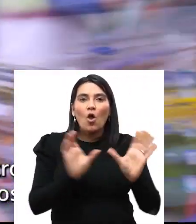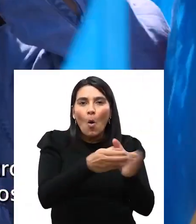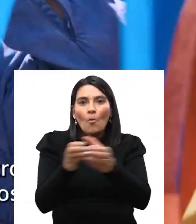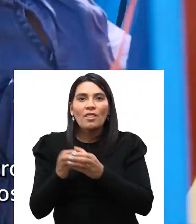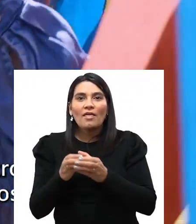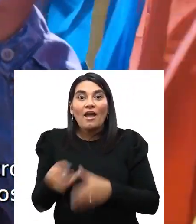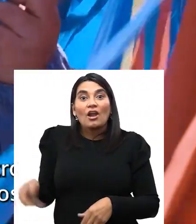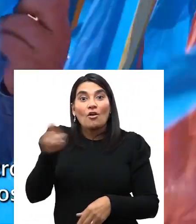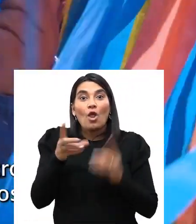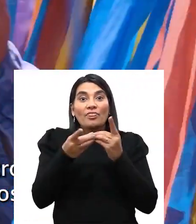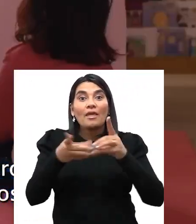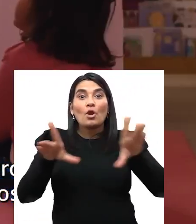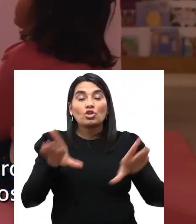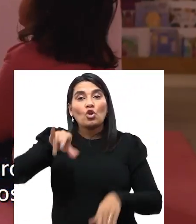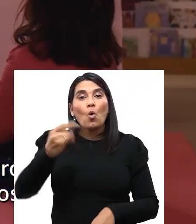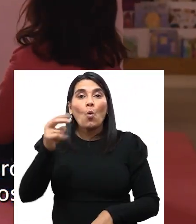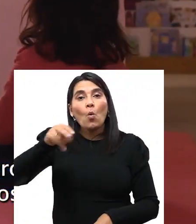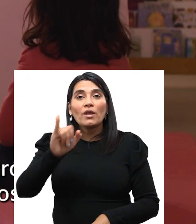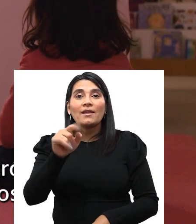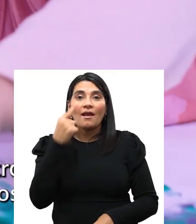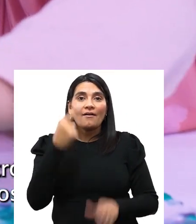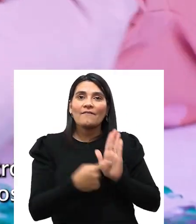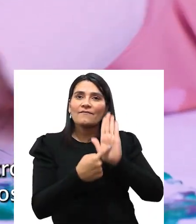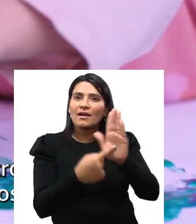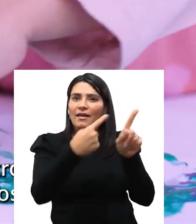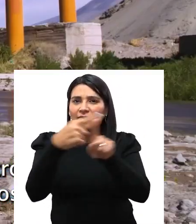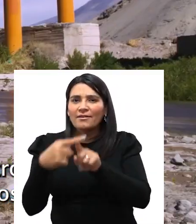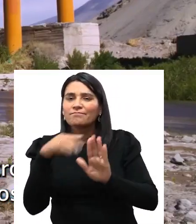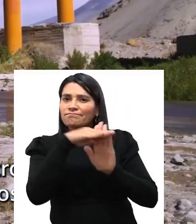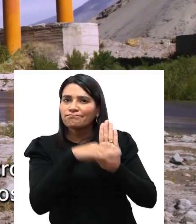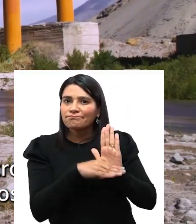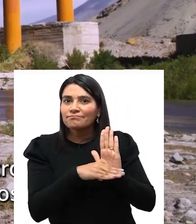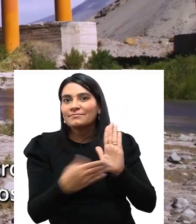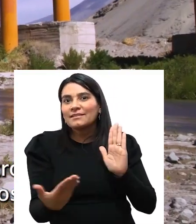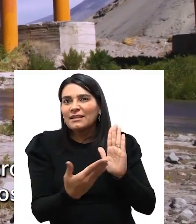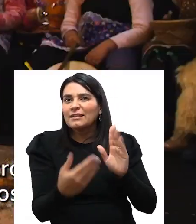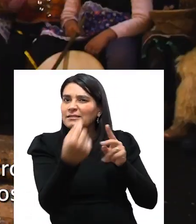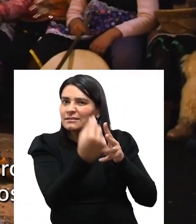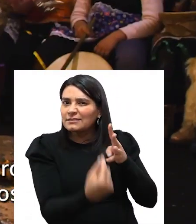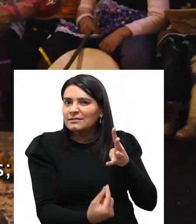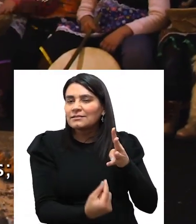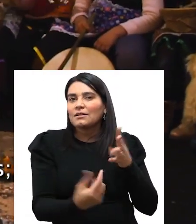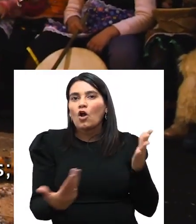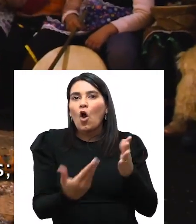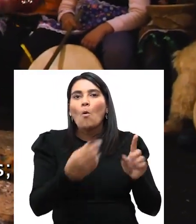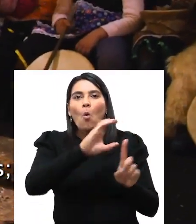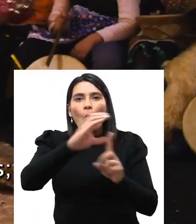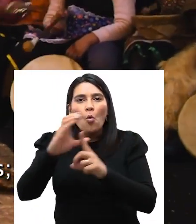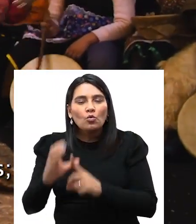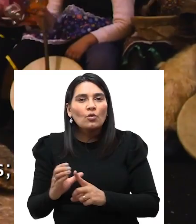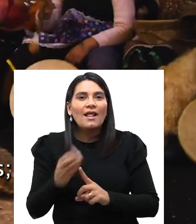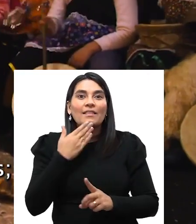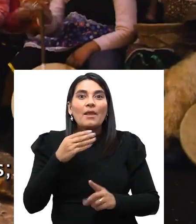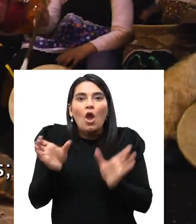Comunidades. Con el retorno a la democracia, la Junji se centró en diversificar su oferta, con jardines alternativos, como los